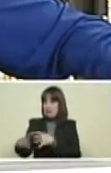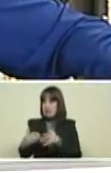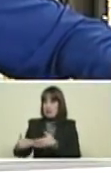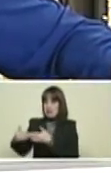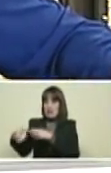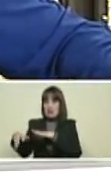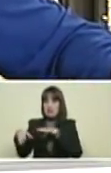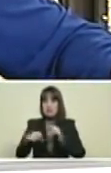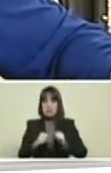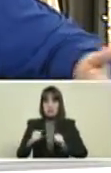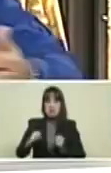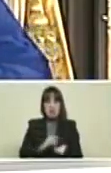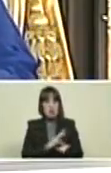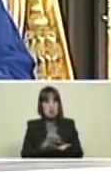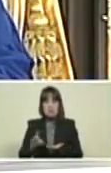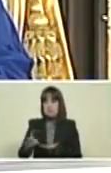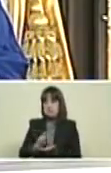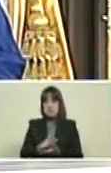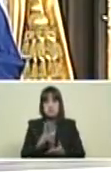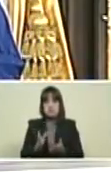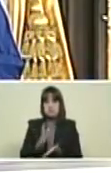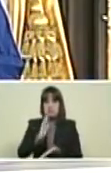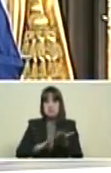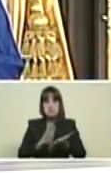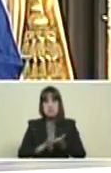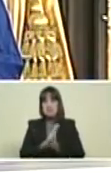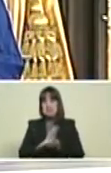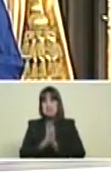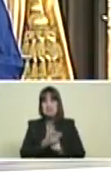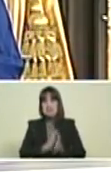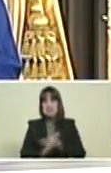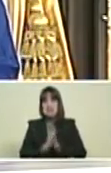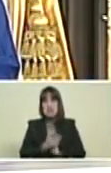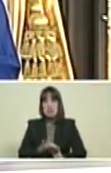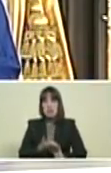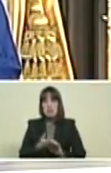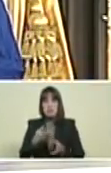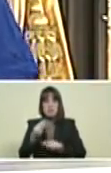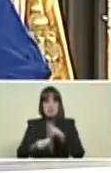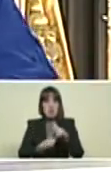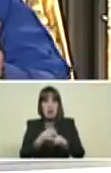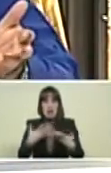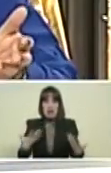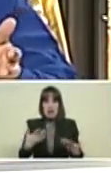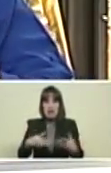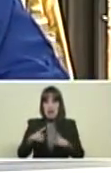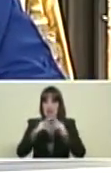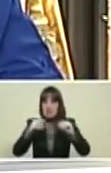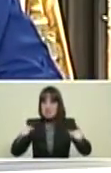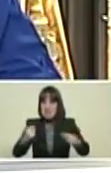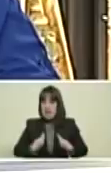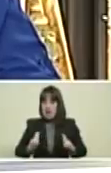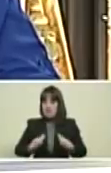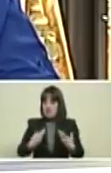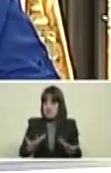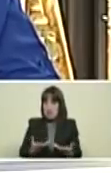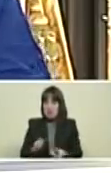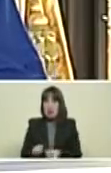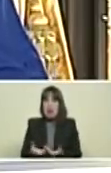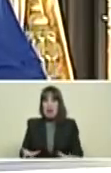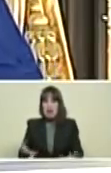años. No tengamos ningún vínculo con la tierra, con lo productivo, con la verdad de la vida, ¿verdad?